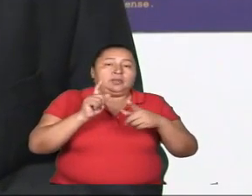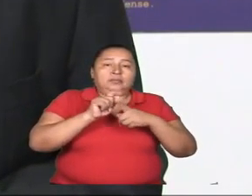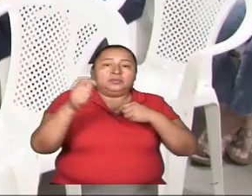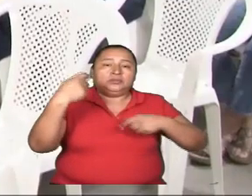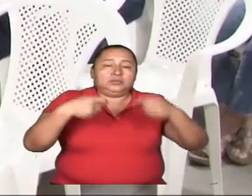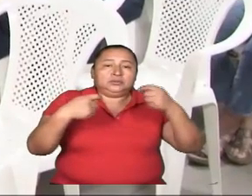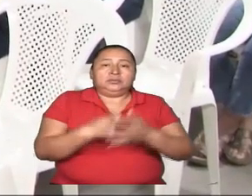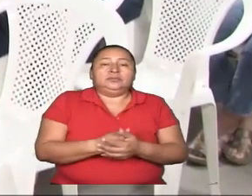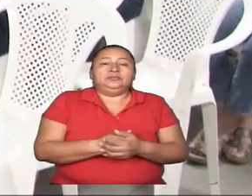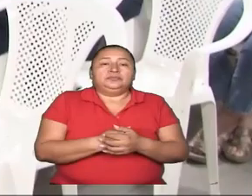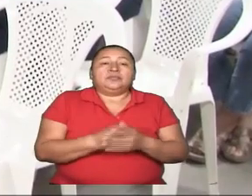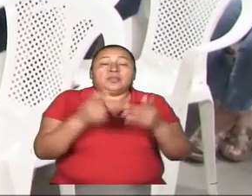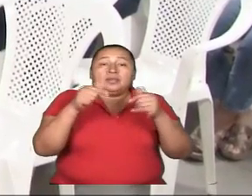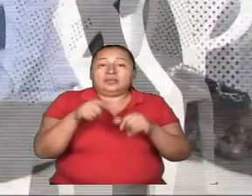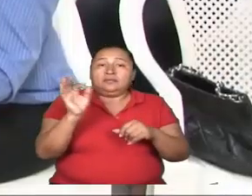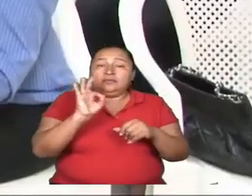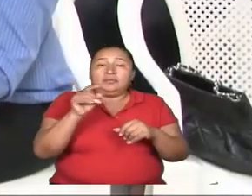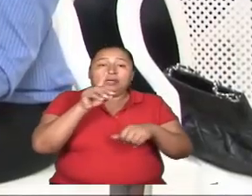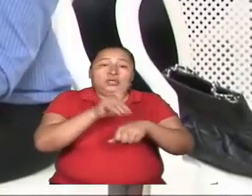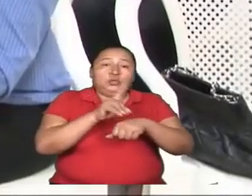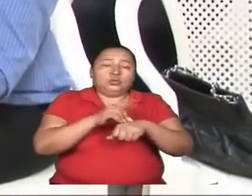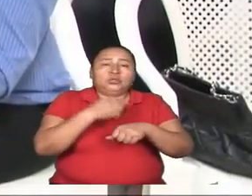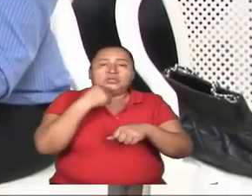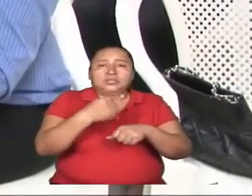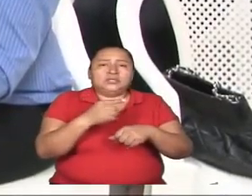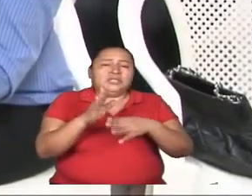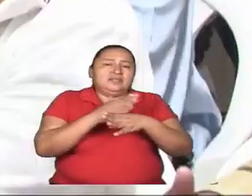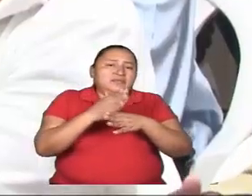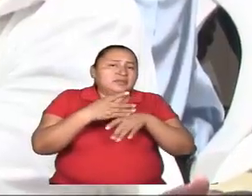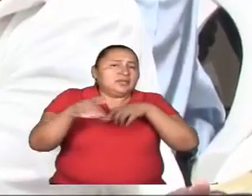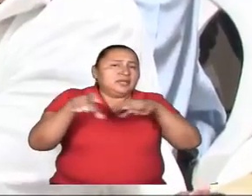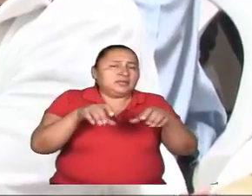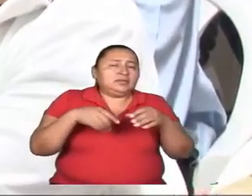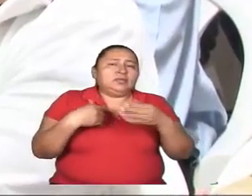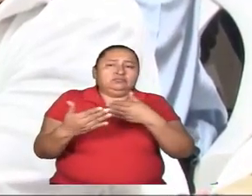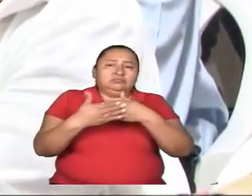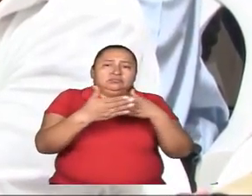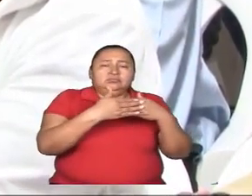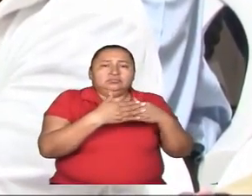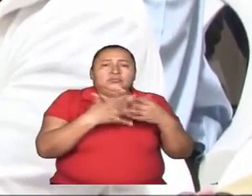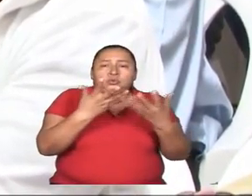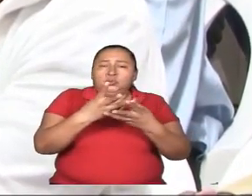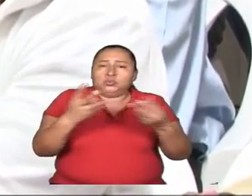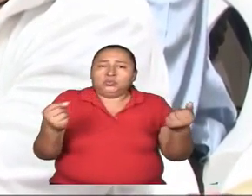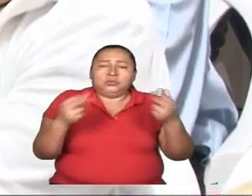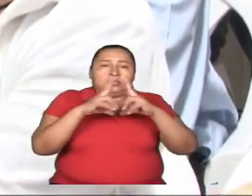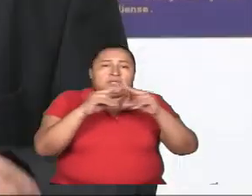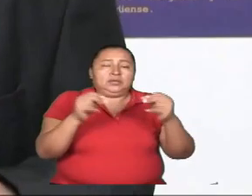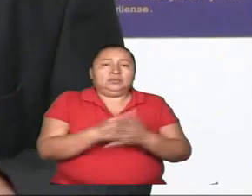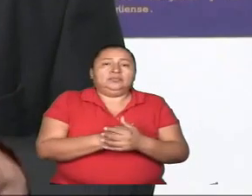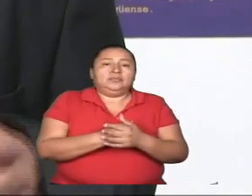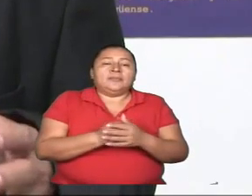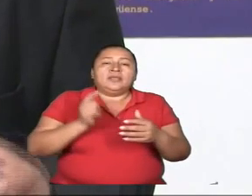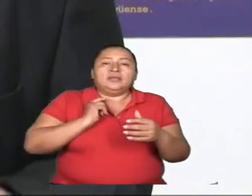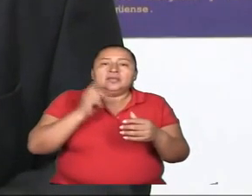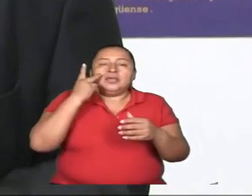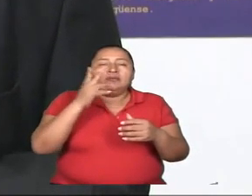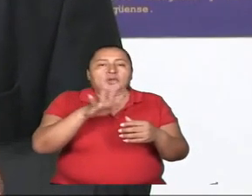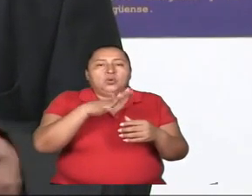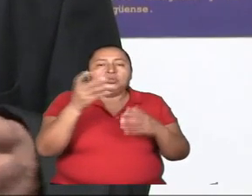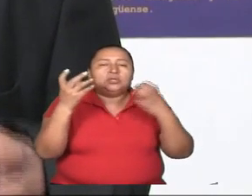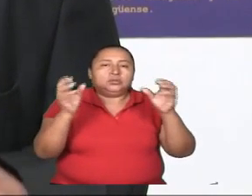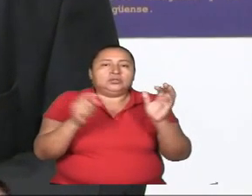septiembre. En ese sentido, el doctor citó una serie de eventos que influyeron en la descolonización del país. Tienen que ver otros